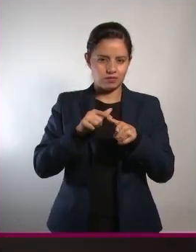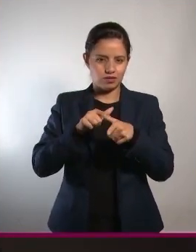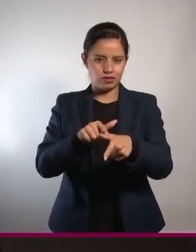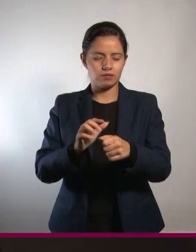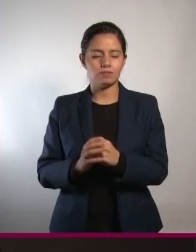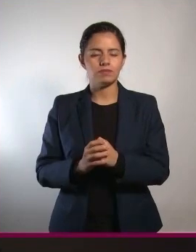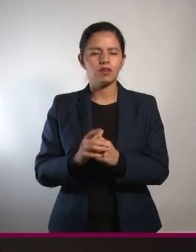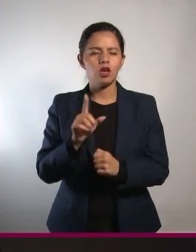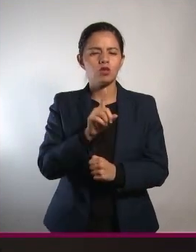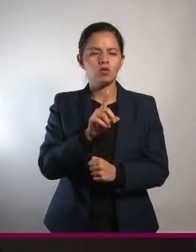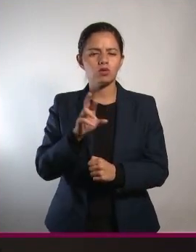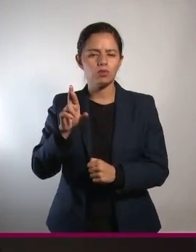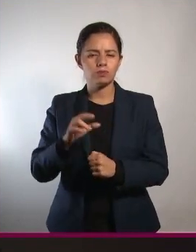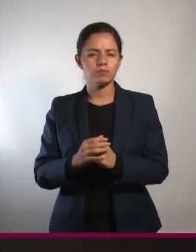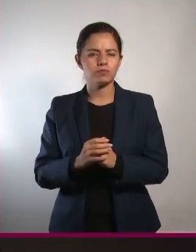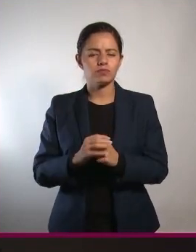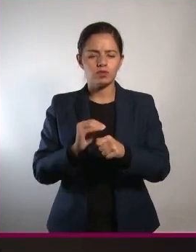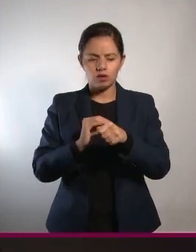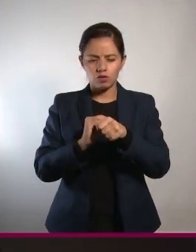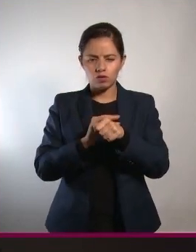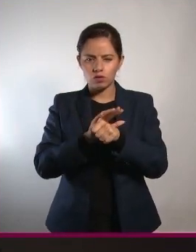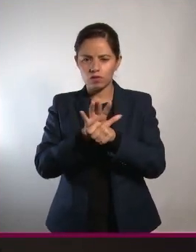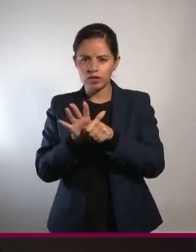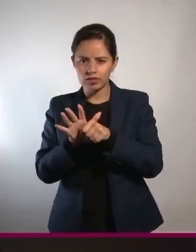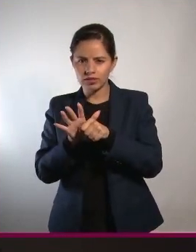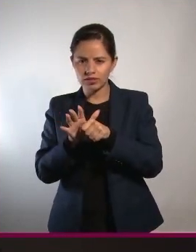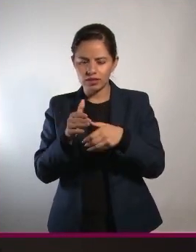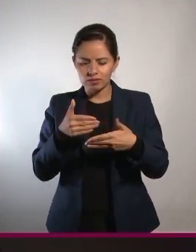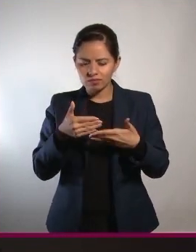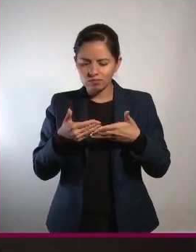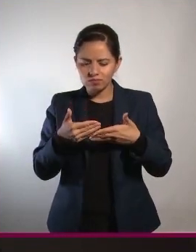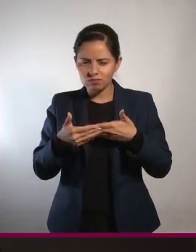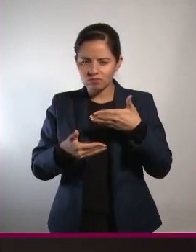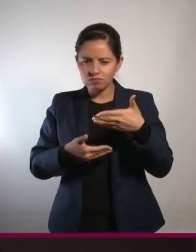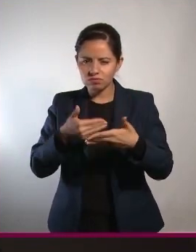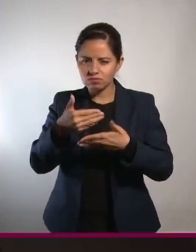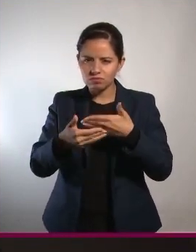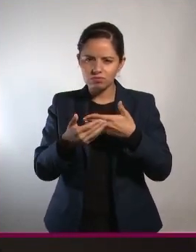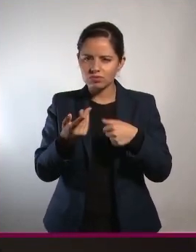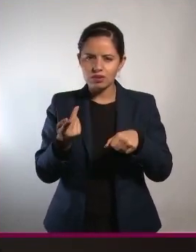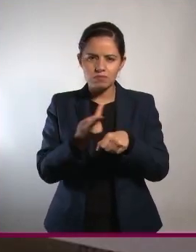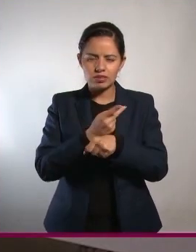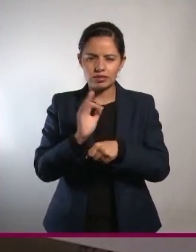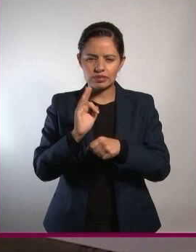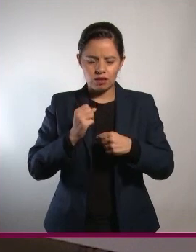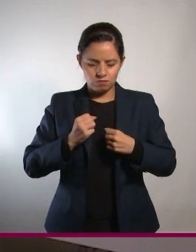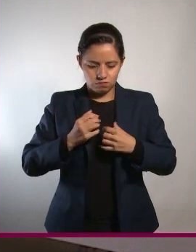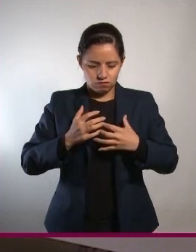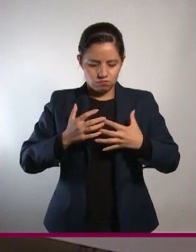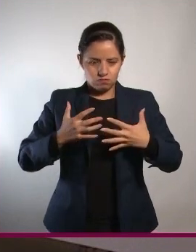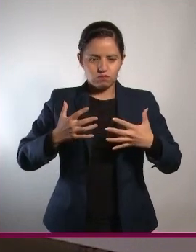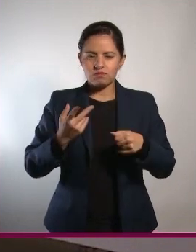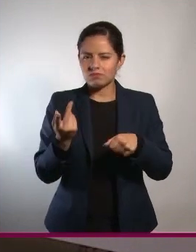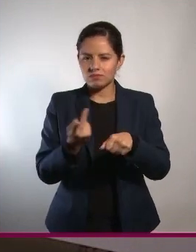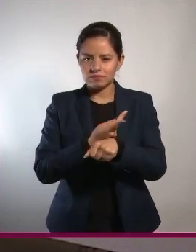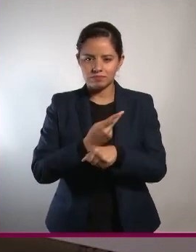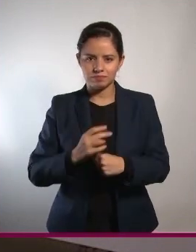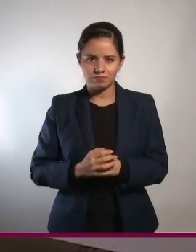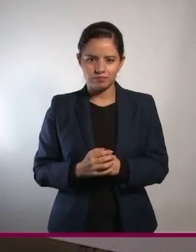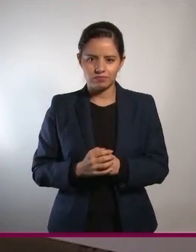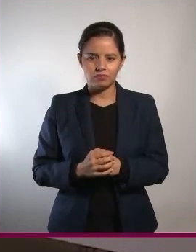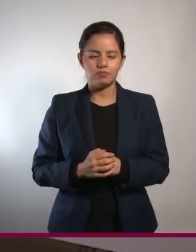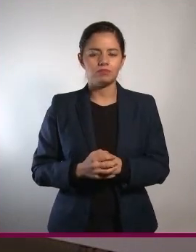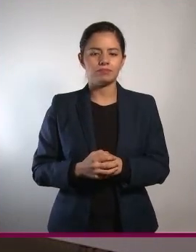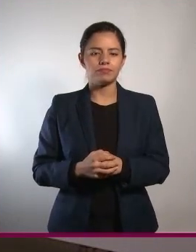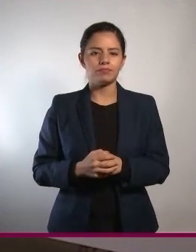Doctor, en el curso de COVID, ¿qué pasa durante el proceso de hiperinflamación? La información que disponemos